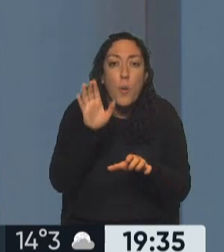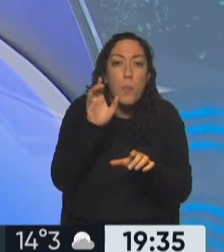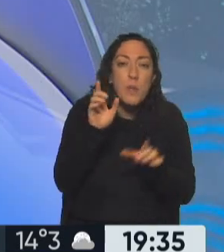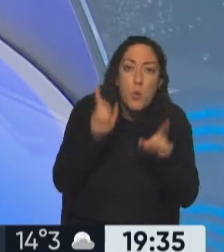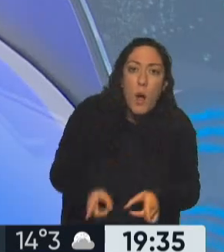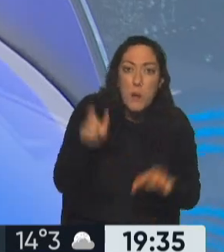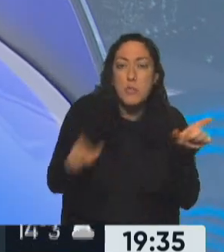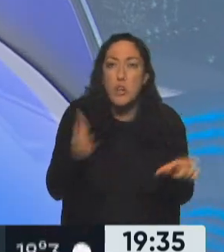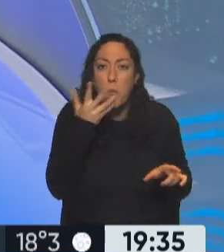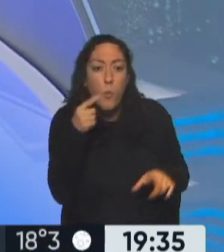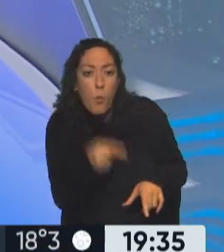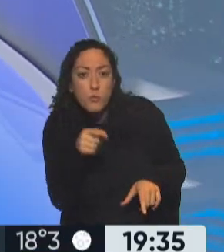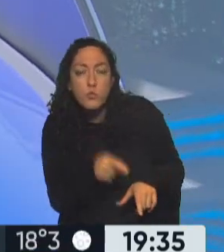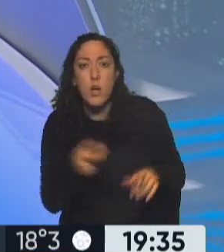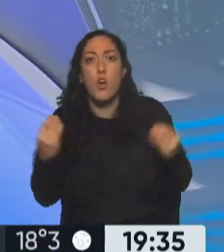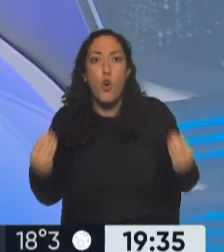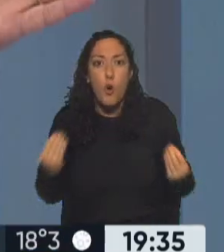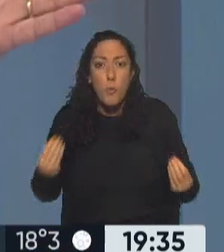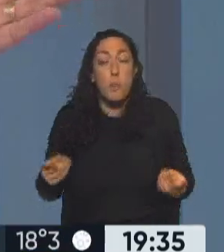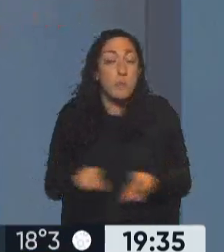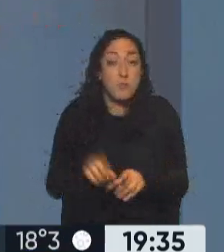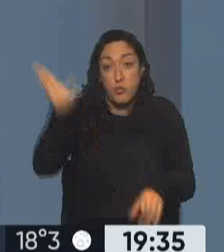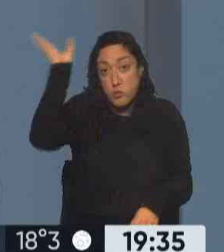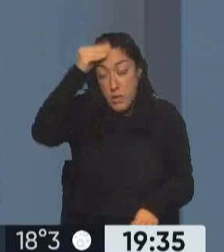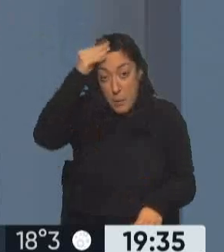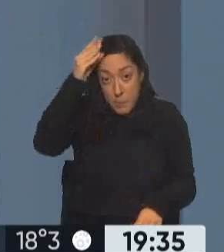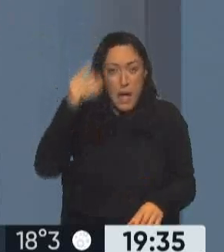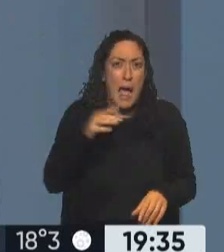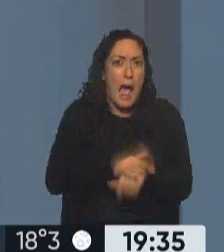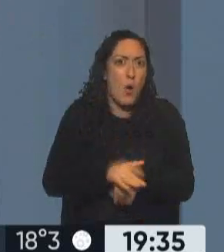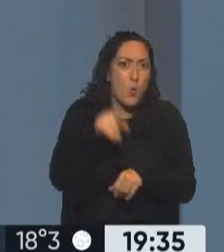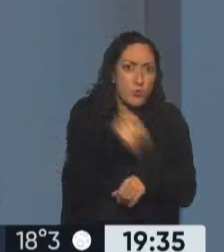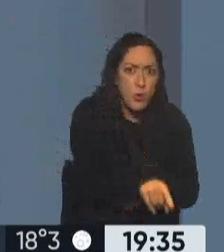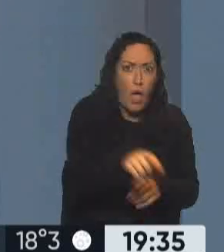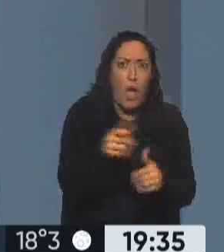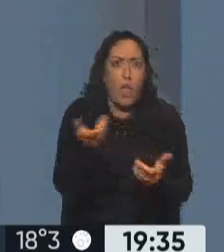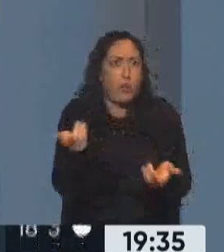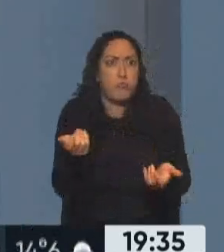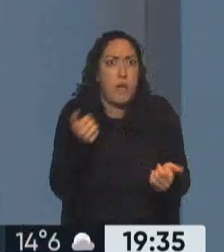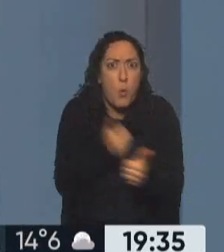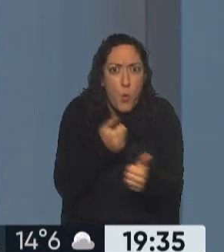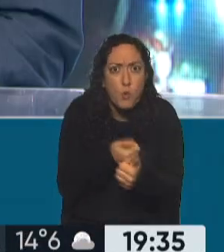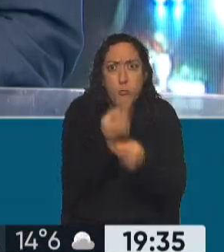popularidad. ¿Cómo lo ves? Digo, Trump, por ejemplo, acusado, entre otras cosas, de abuso sexual. Por ejemplo,